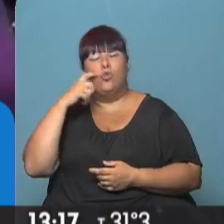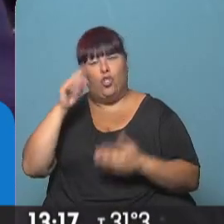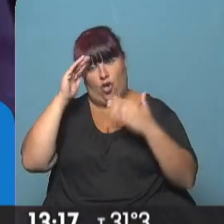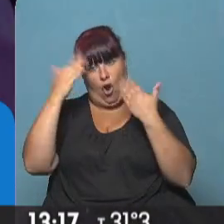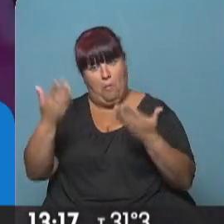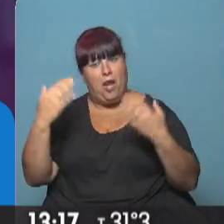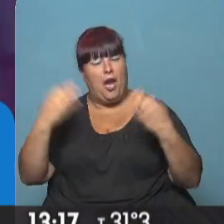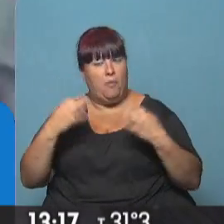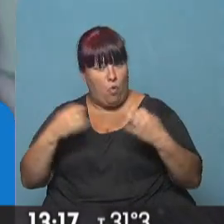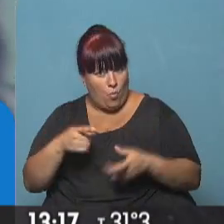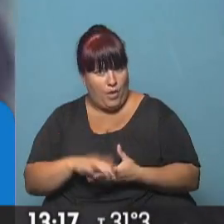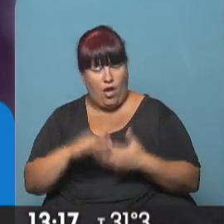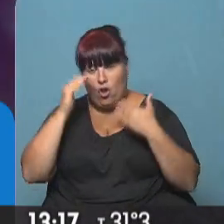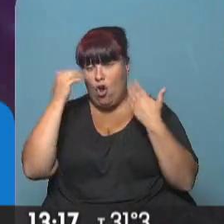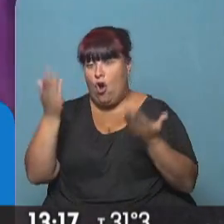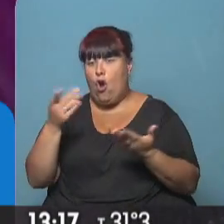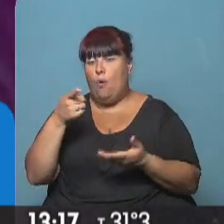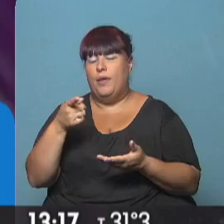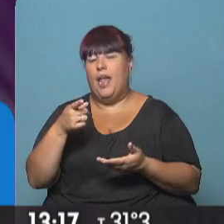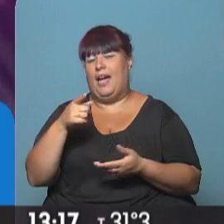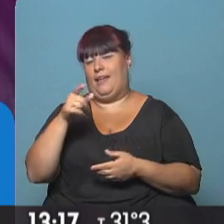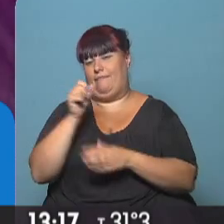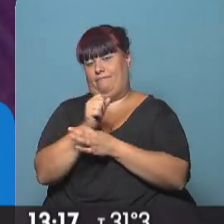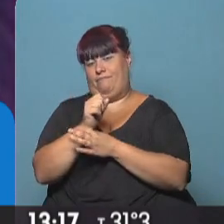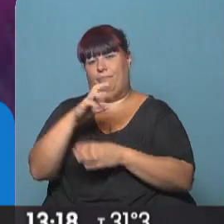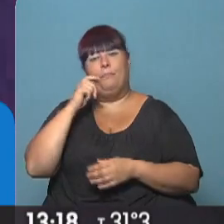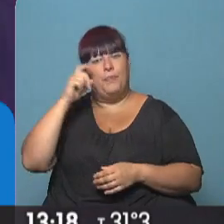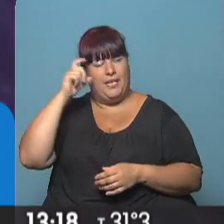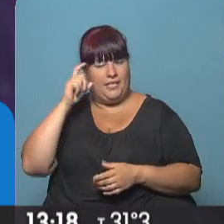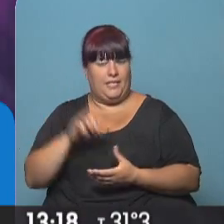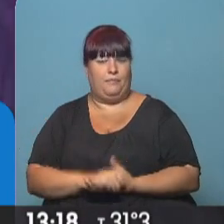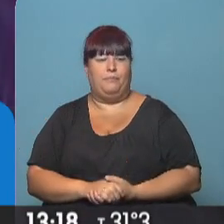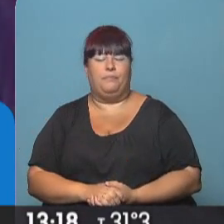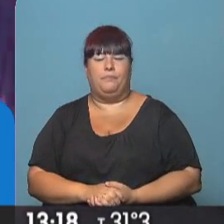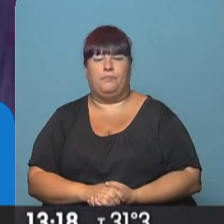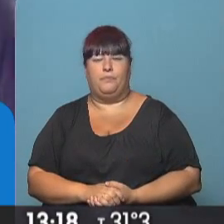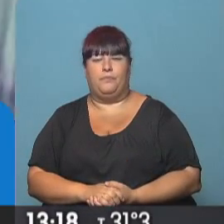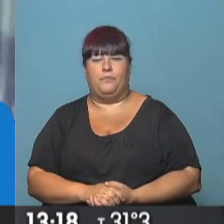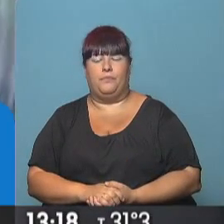muy bien, dicho sea de paso, homenaje al gran, gran Purple Prince.